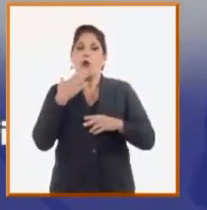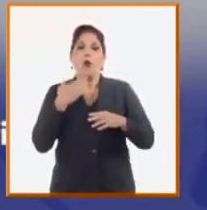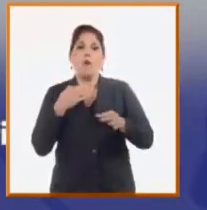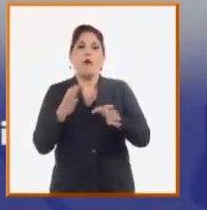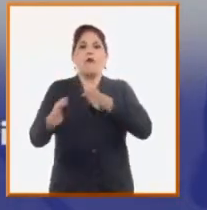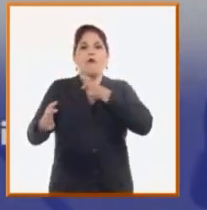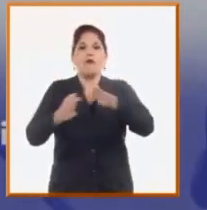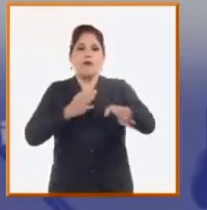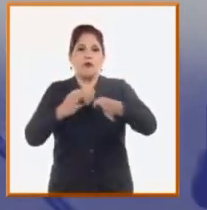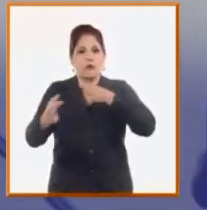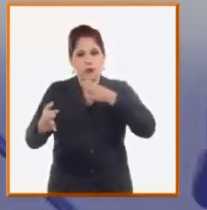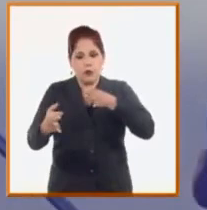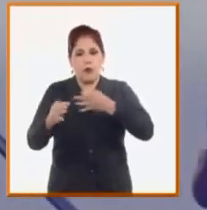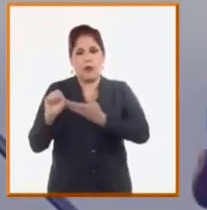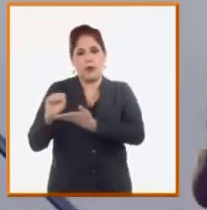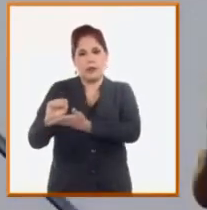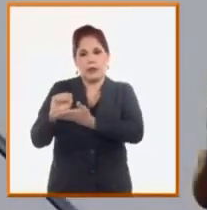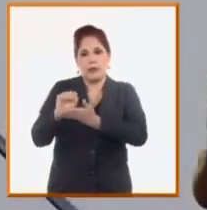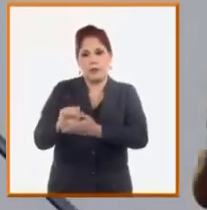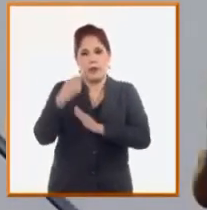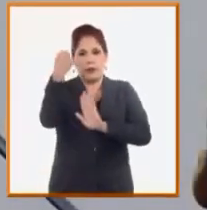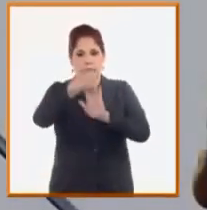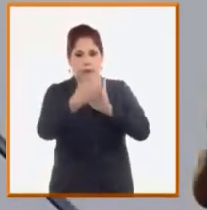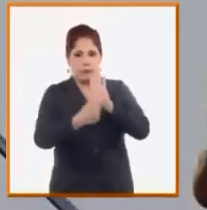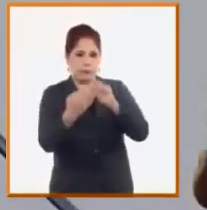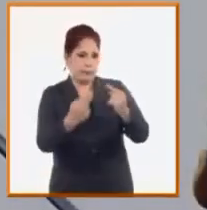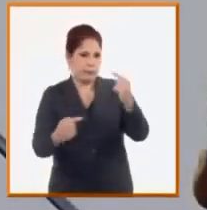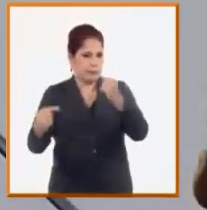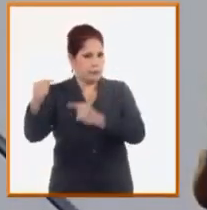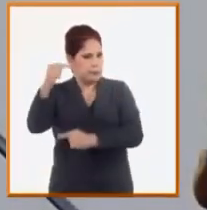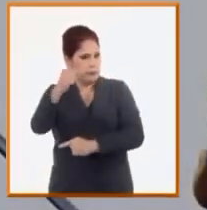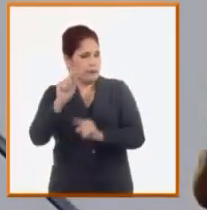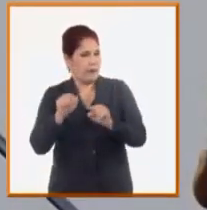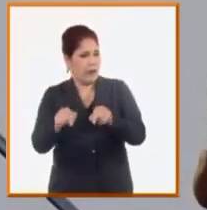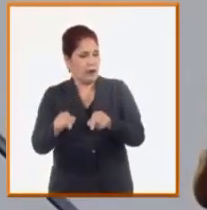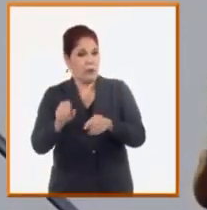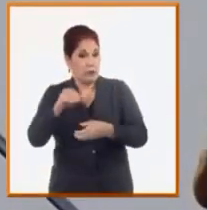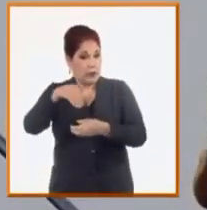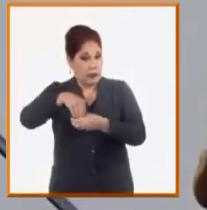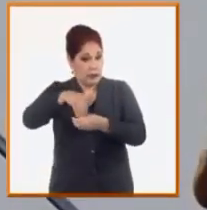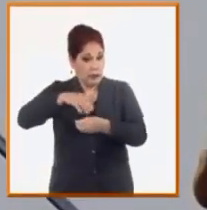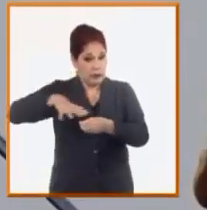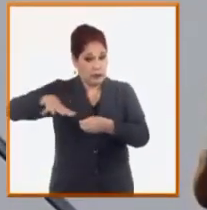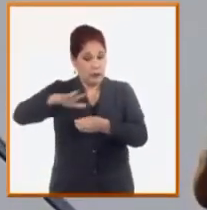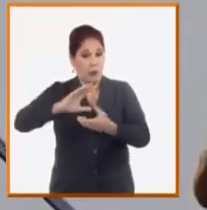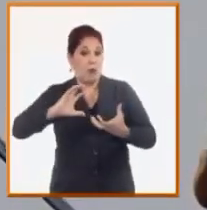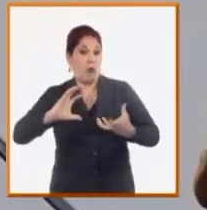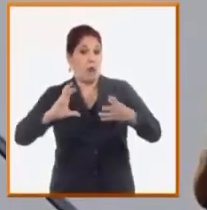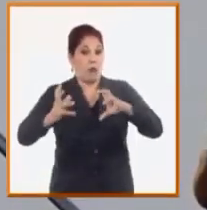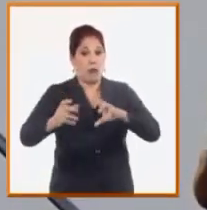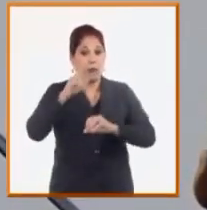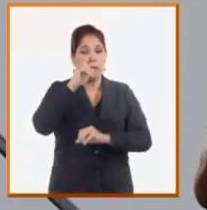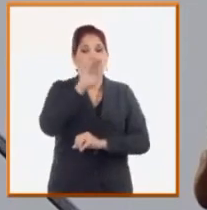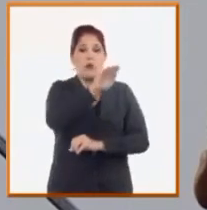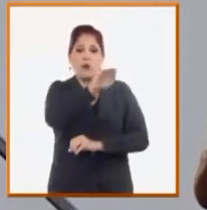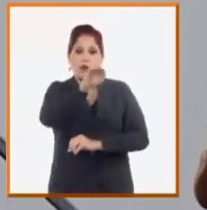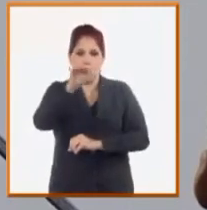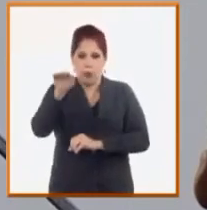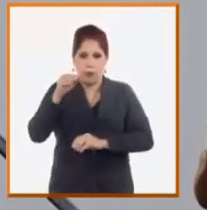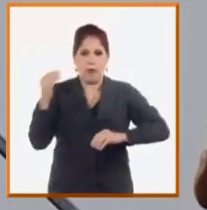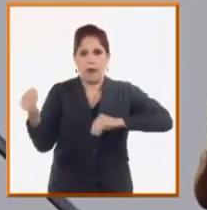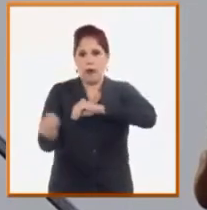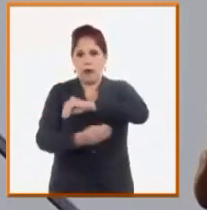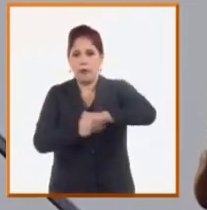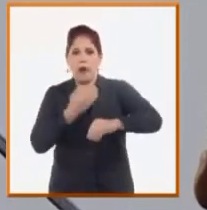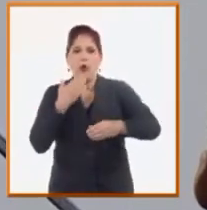estos actores, como se explicaba, algunos de los aspectos fundamentales, en qué estamos involucrados hoy en la modificación de la norma, cómo ha sido el sistema de